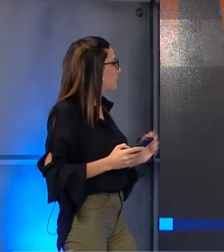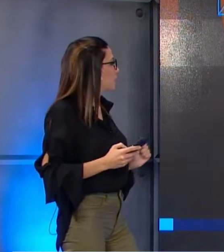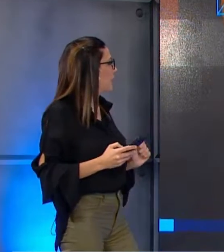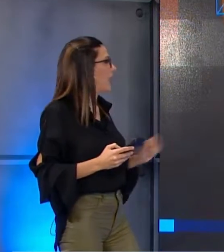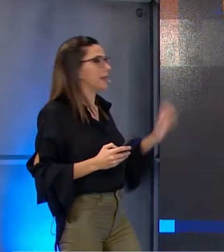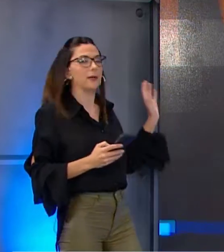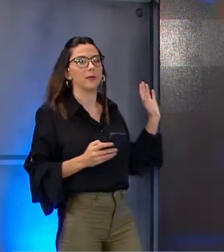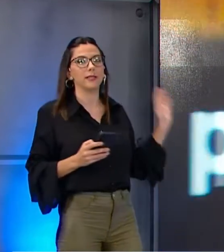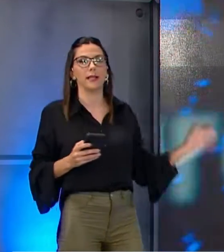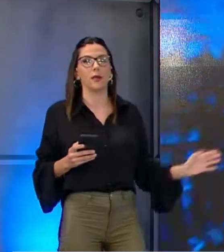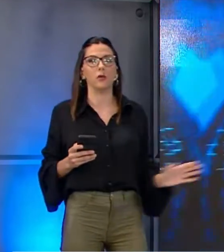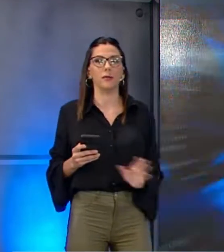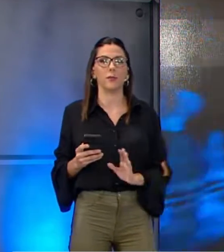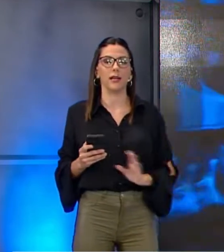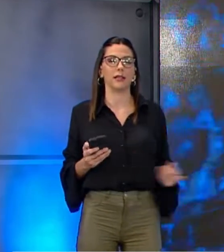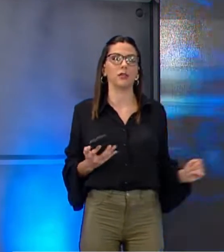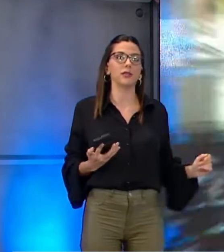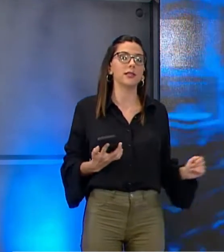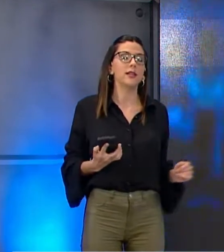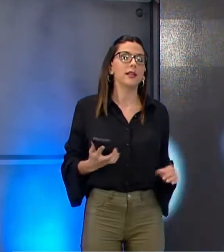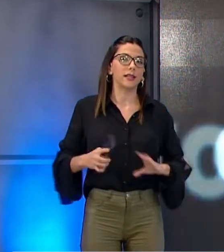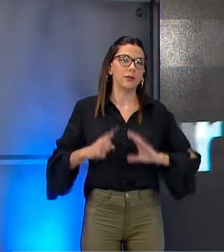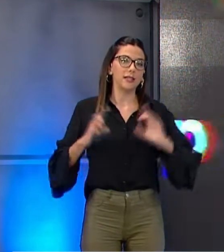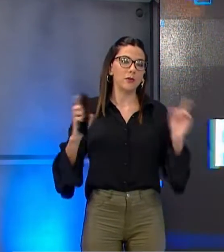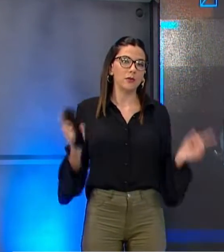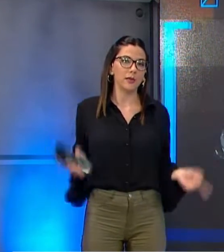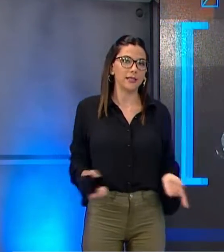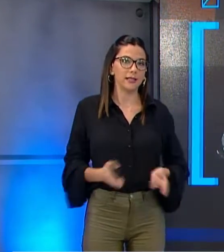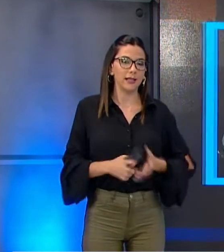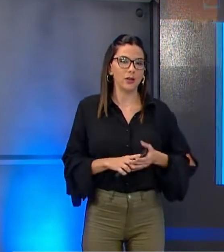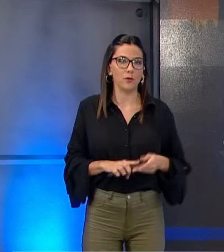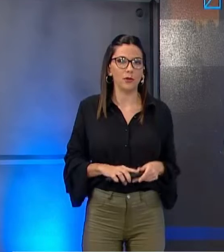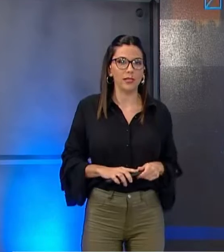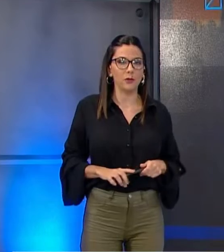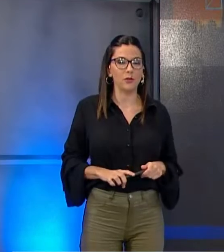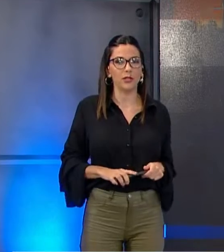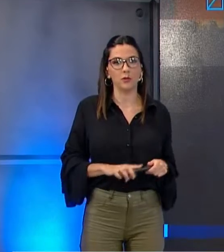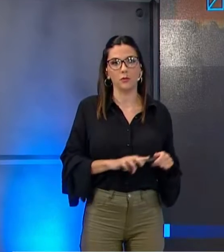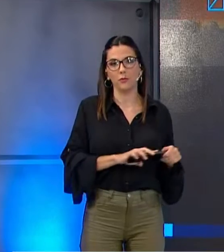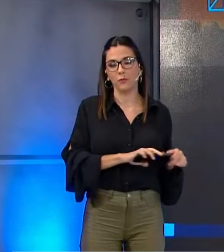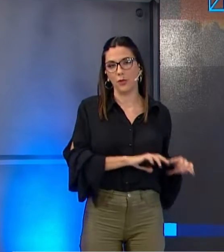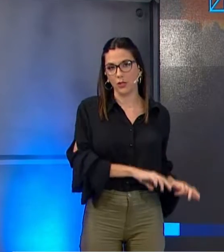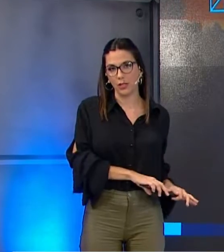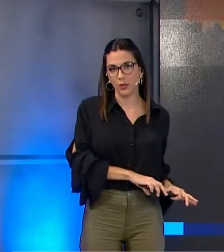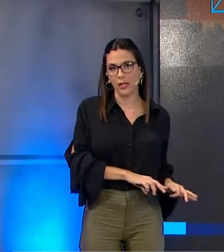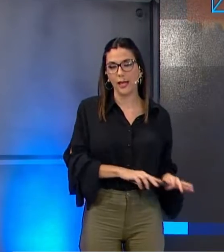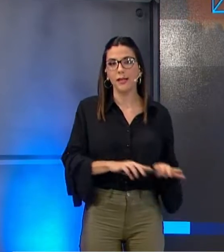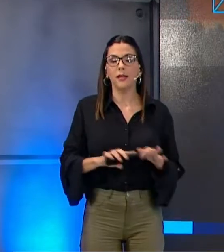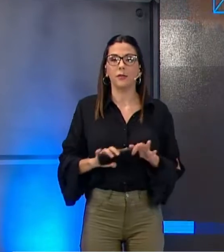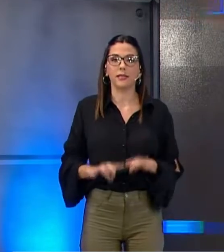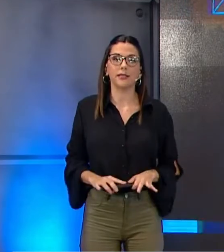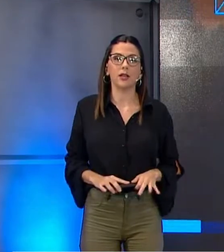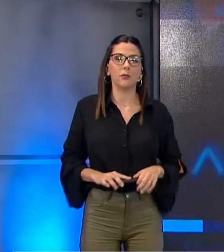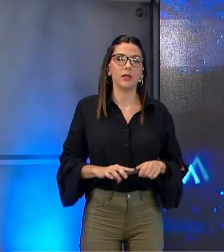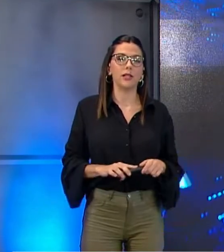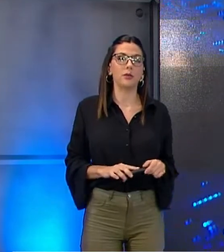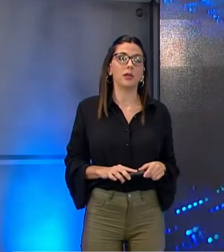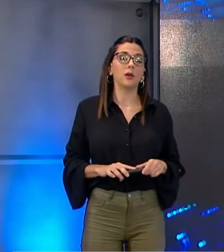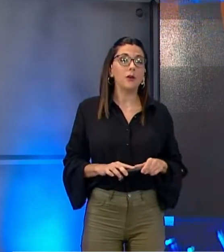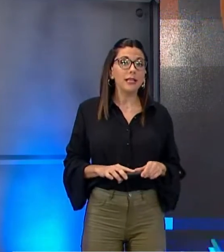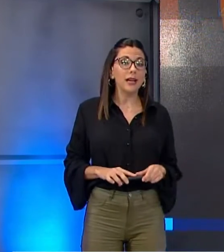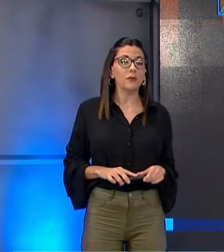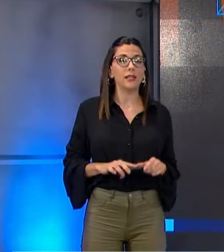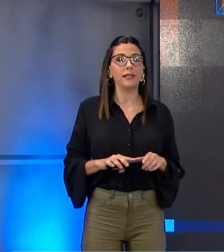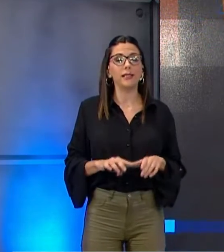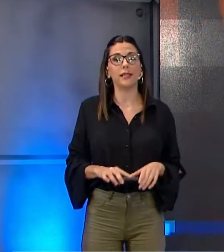si tenemos una, ahí estamos, esa era la última placa. Entonces, repasamos para cerrar, como decíamos, es un proyecto de ley presentado por el